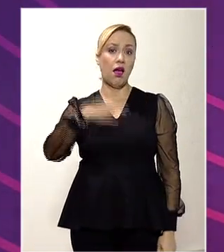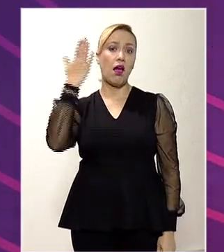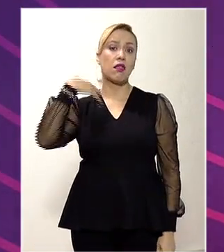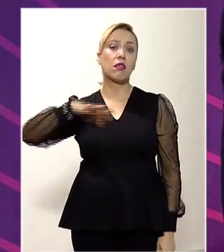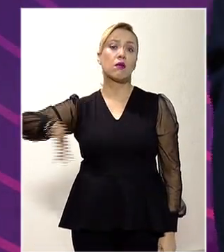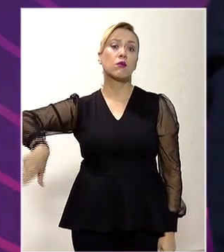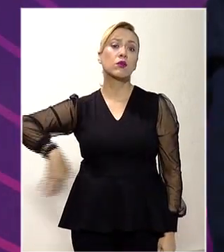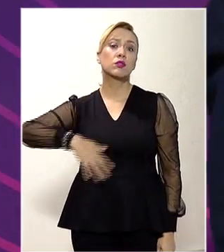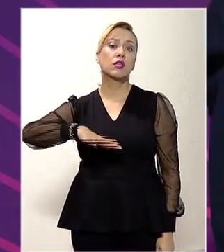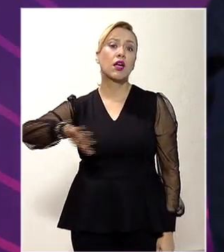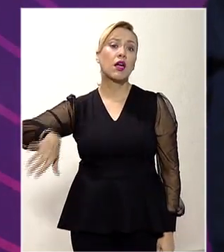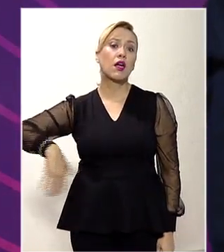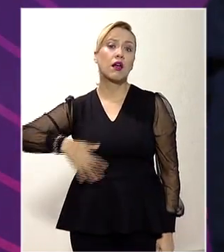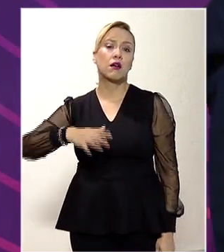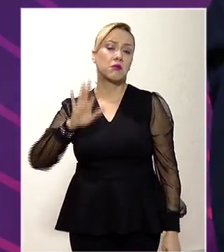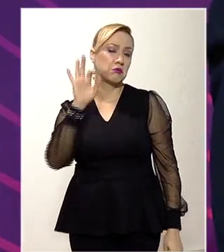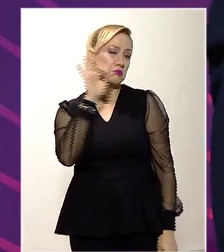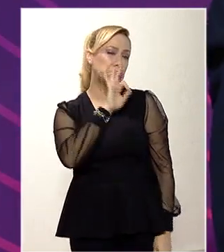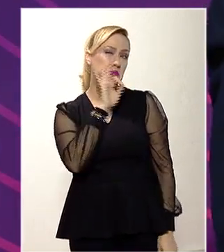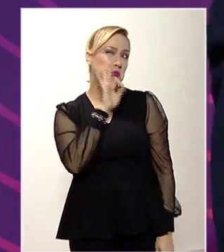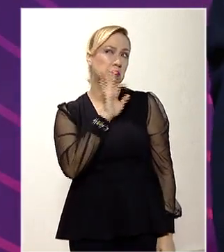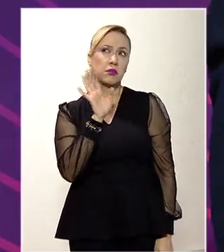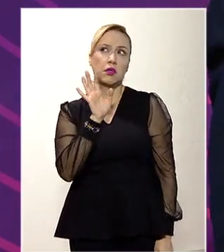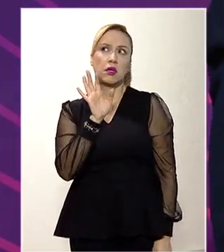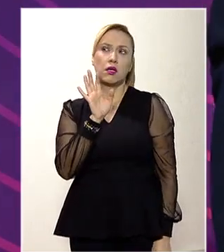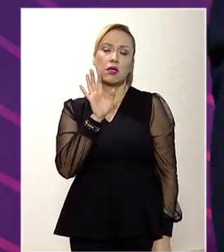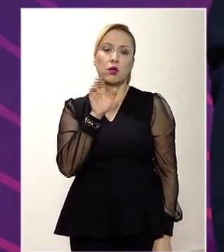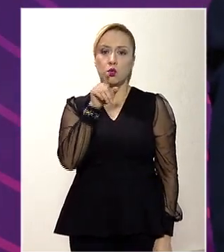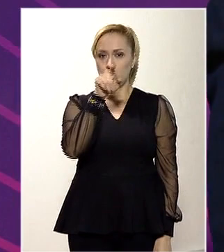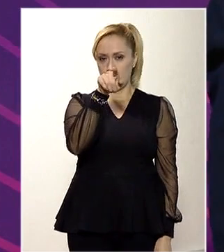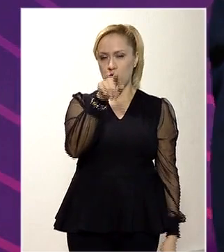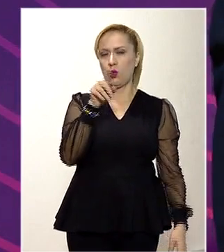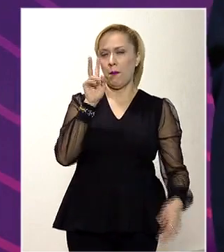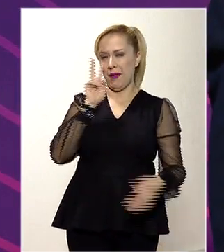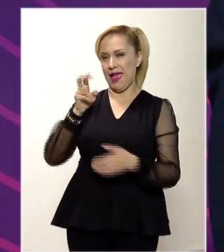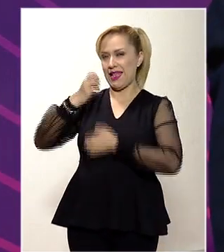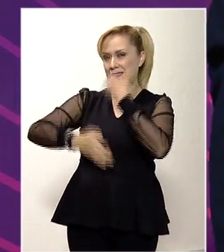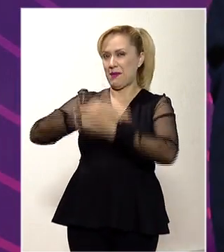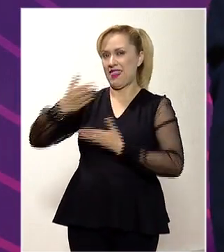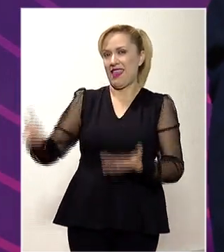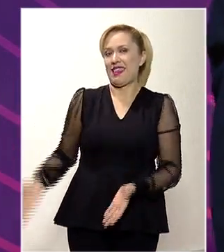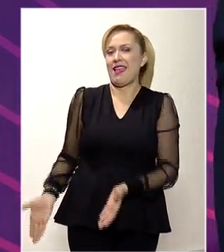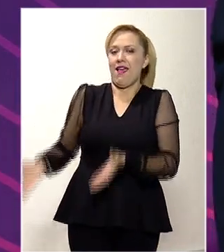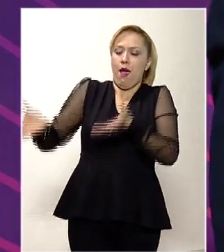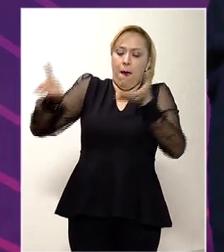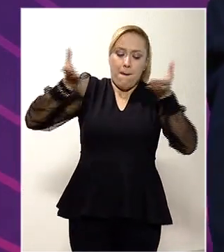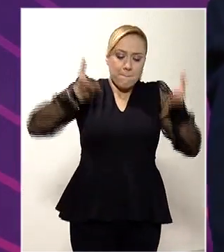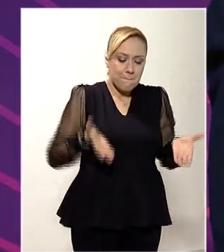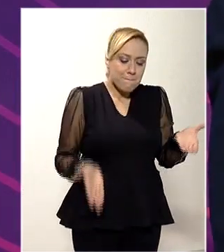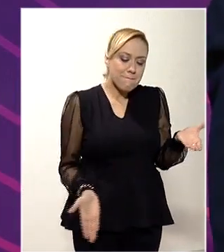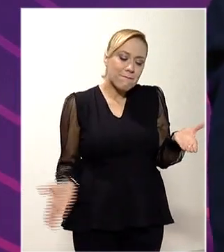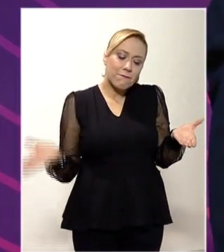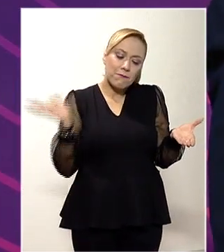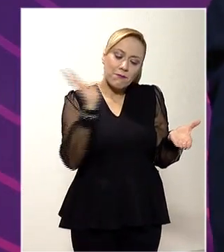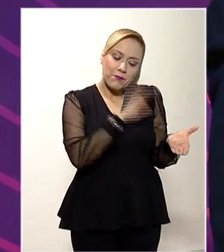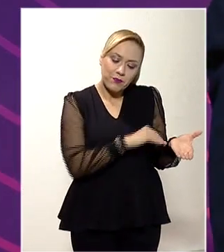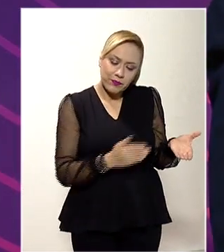búsquedas de papel, ¿no? Si tú revisas cualquier expediente de búsqueda,